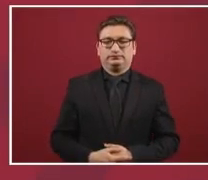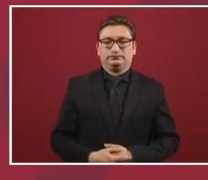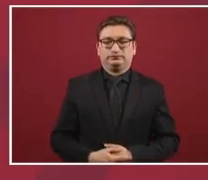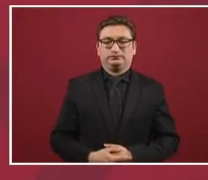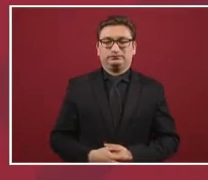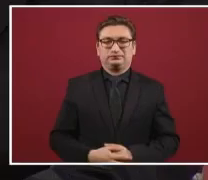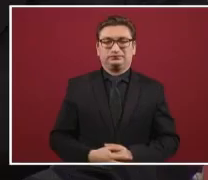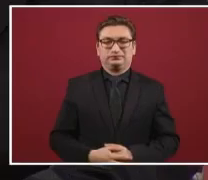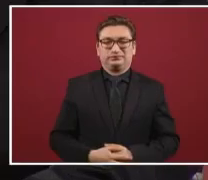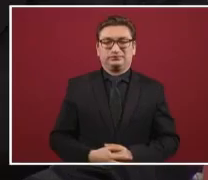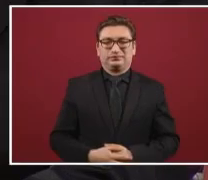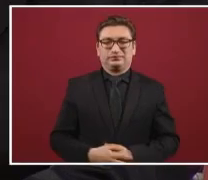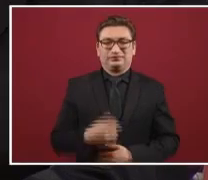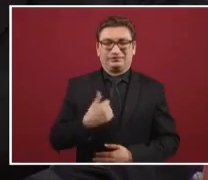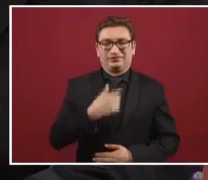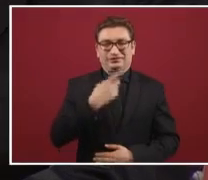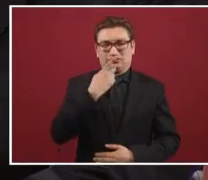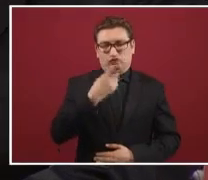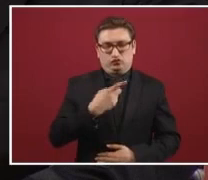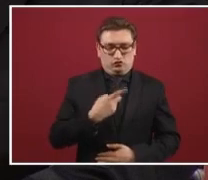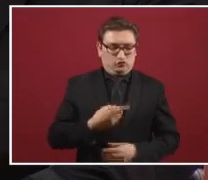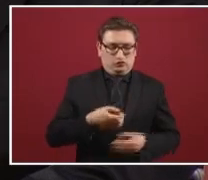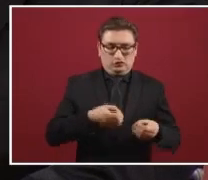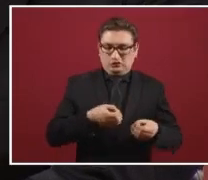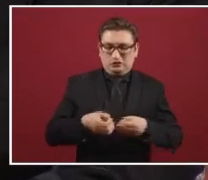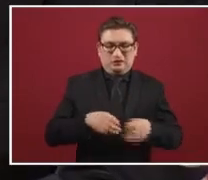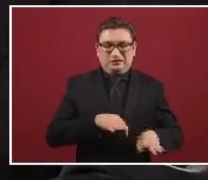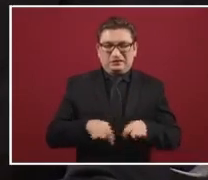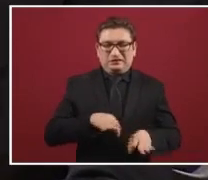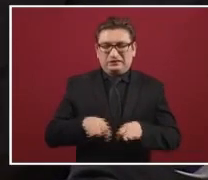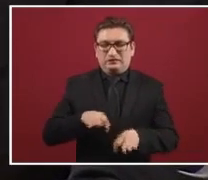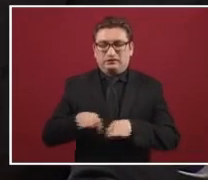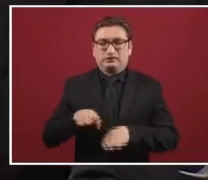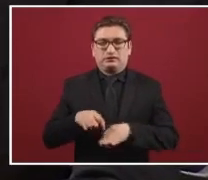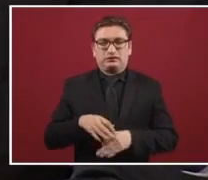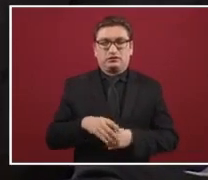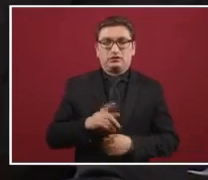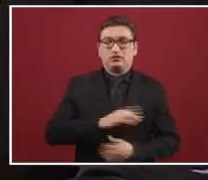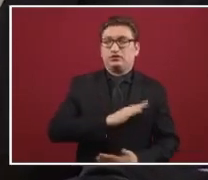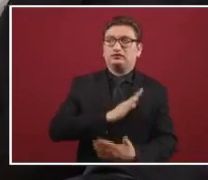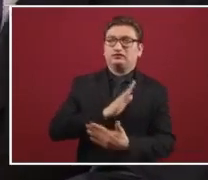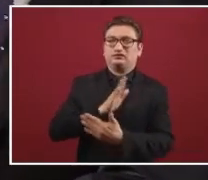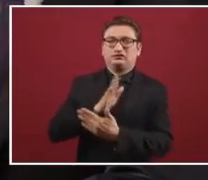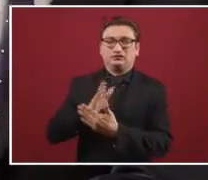les decía que de una jornada intensa, y ya no me fui a dormir